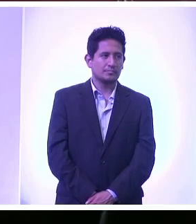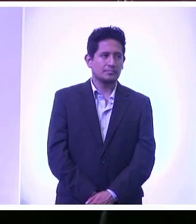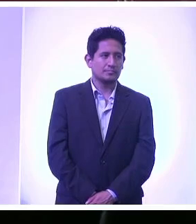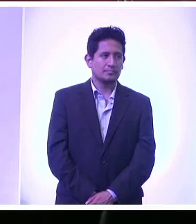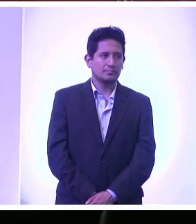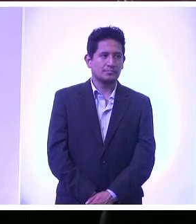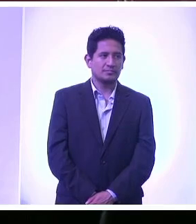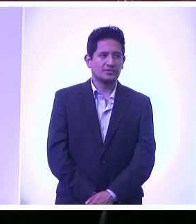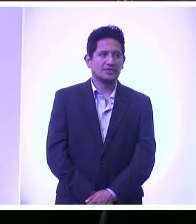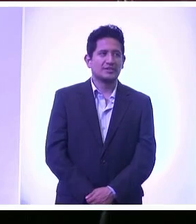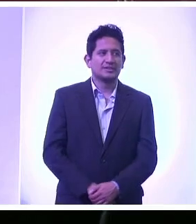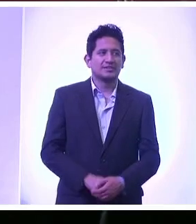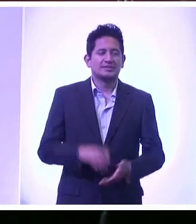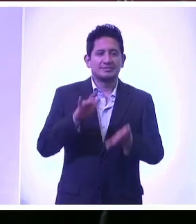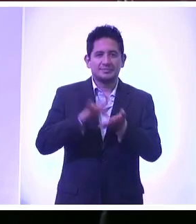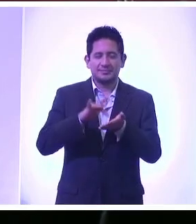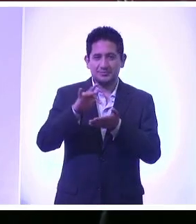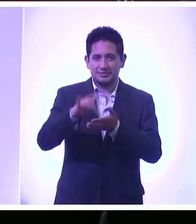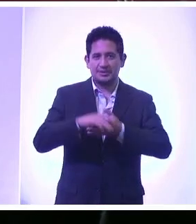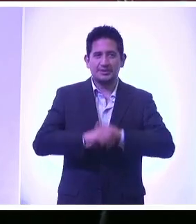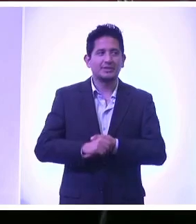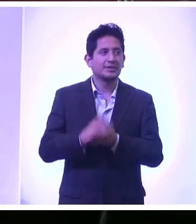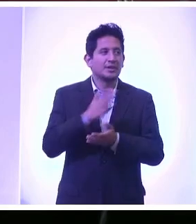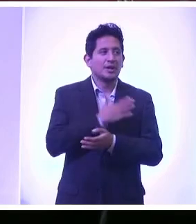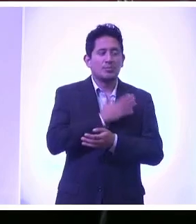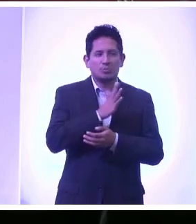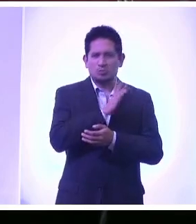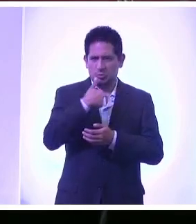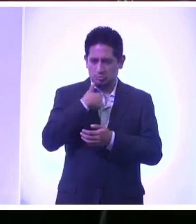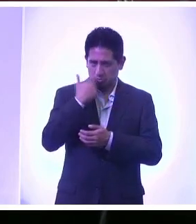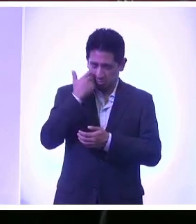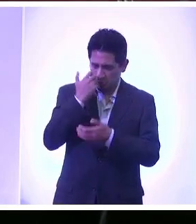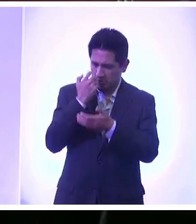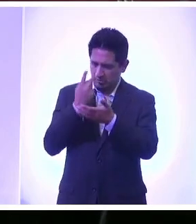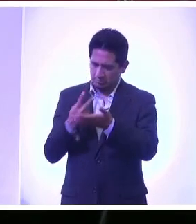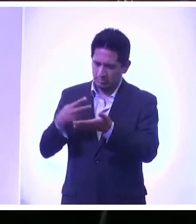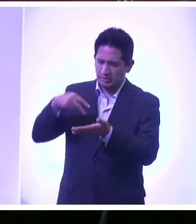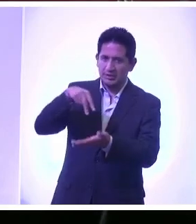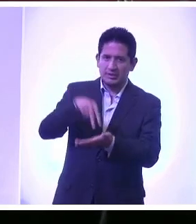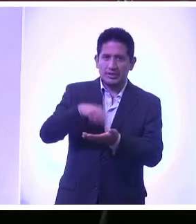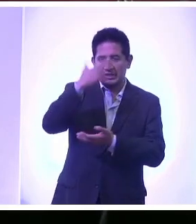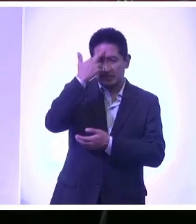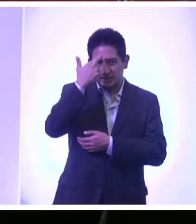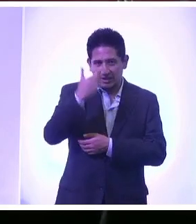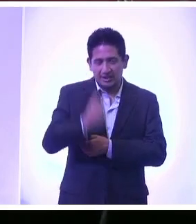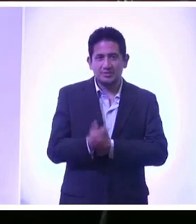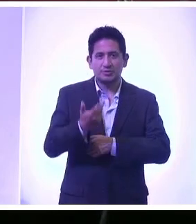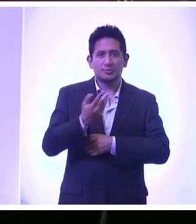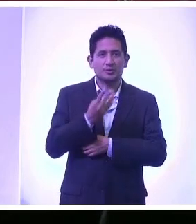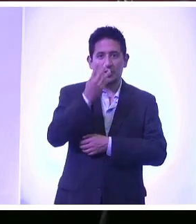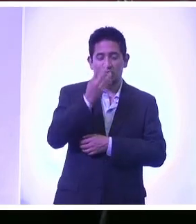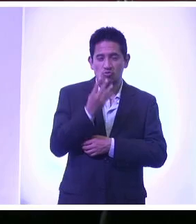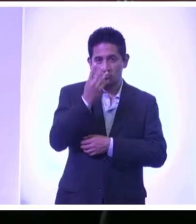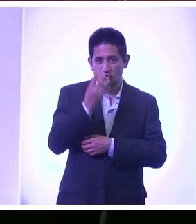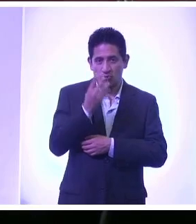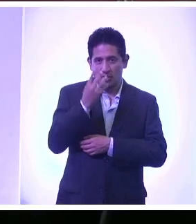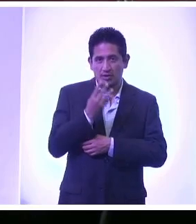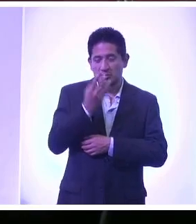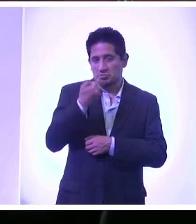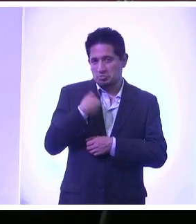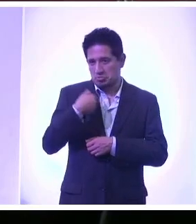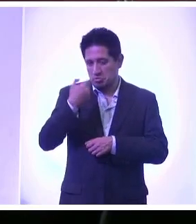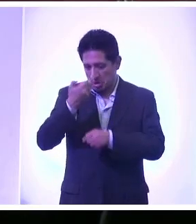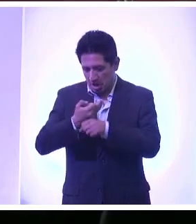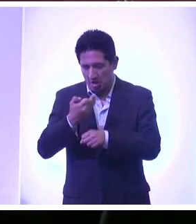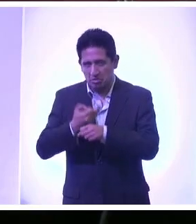Sí muchas gracias adelante Oiga yo me voy a poner de pie porque la verdad es que son como las 4 de la tarde casi yo más o menos esta hora más bien Estoy comiendo me